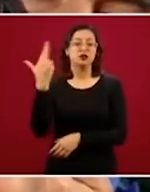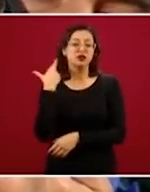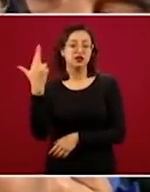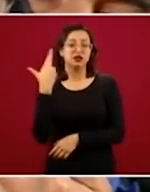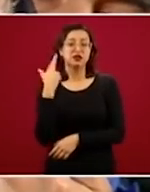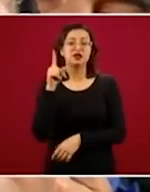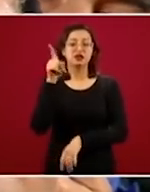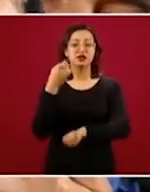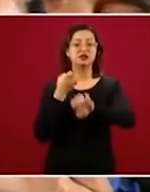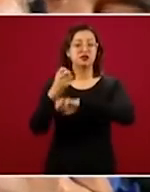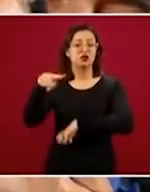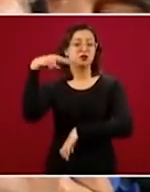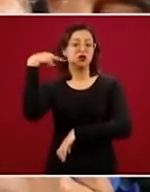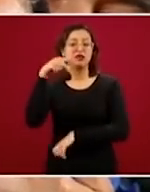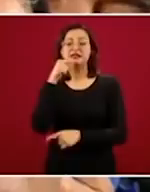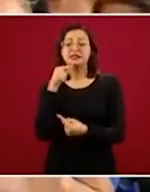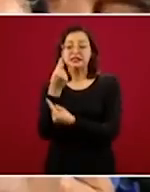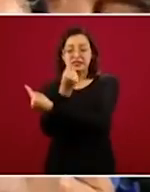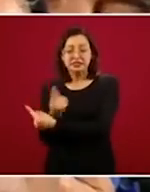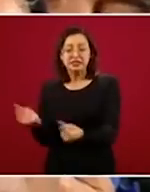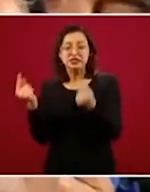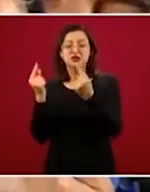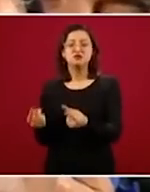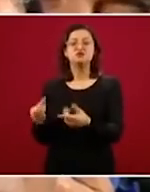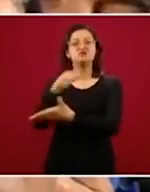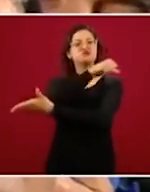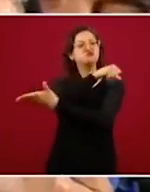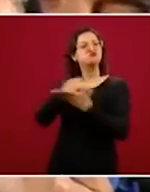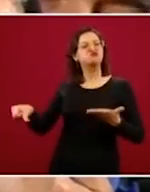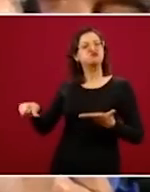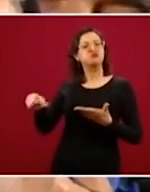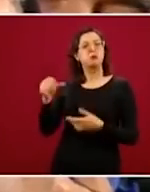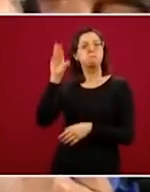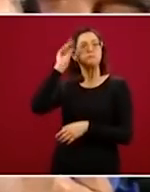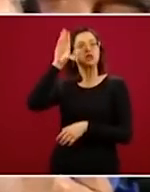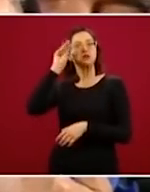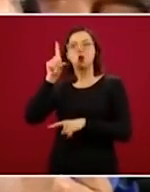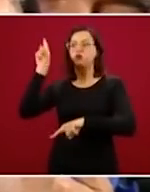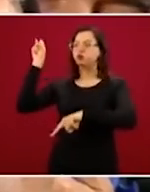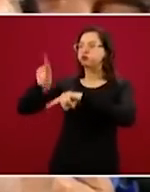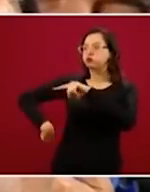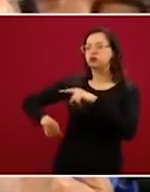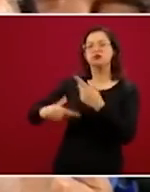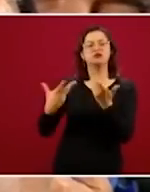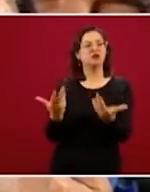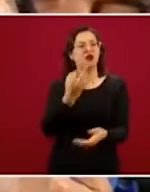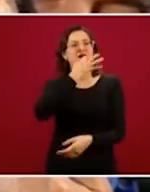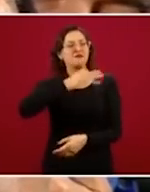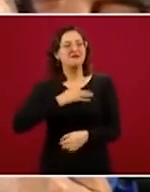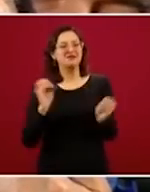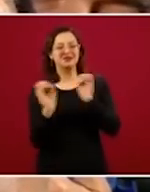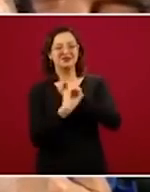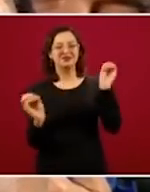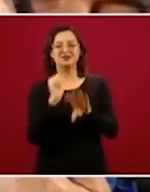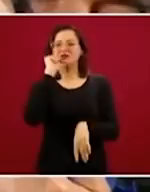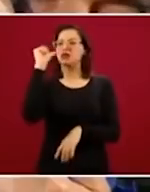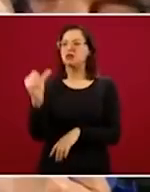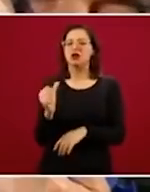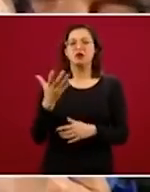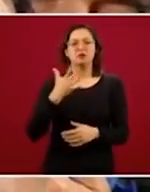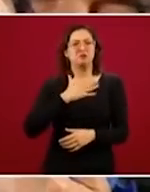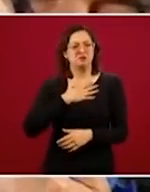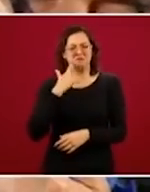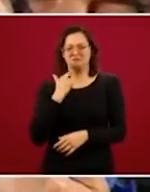estatal del estado de veracruz fue suspendido del en vivo sin darnos ningún aviso y sin tomar en cuenta